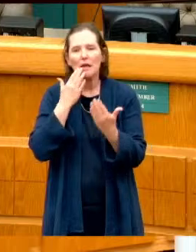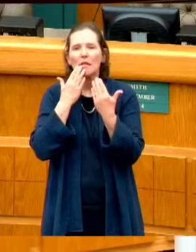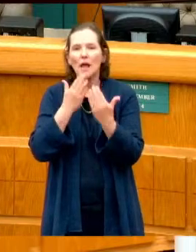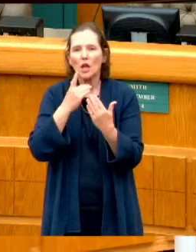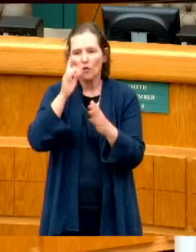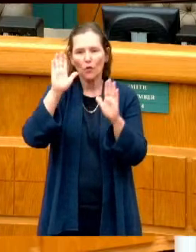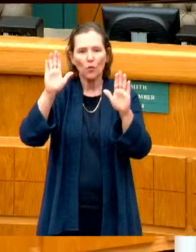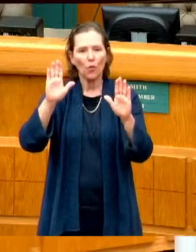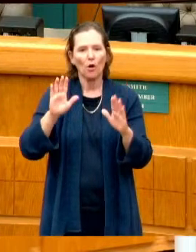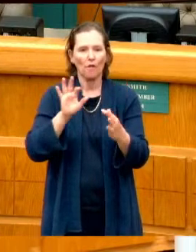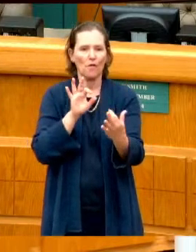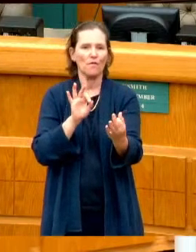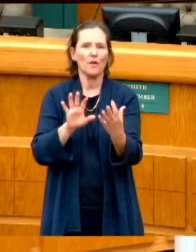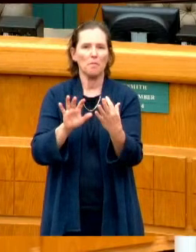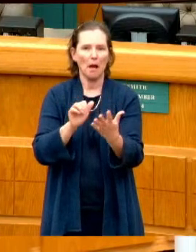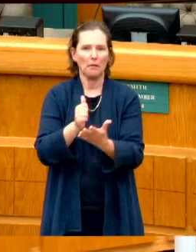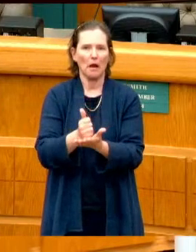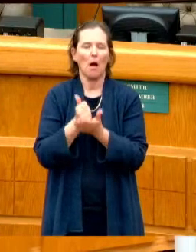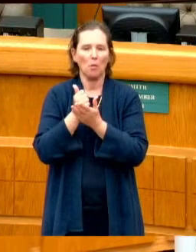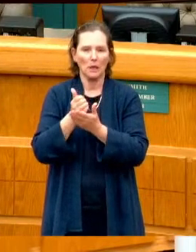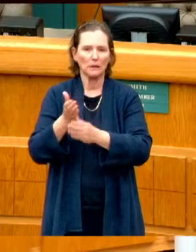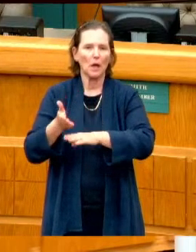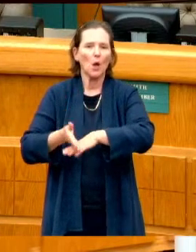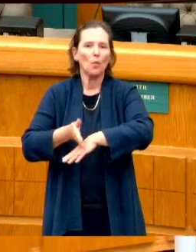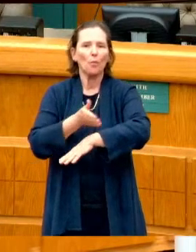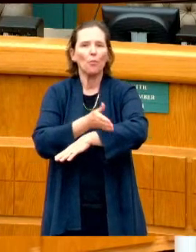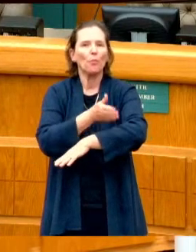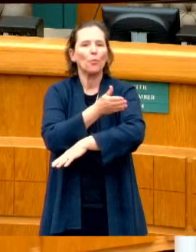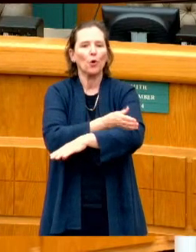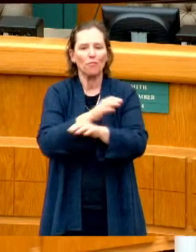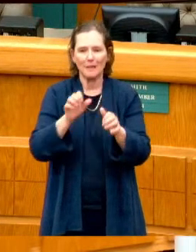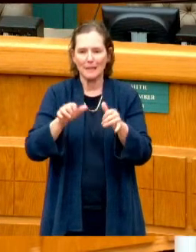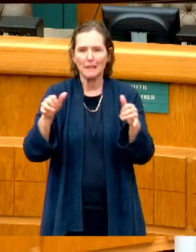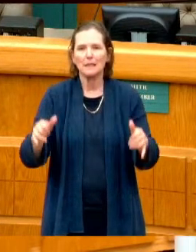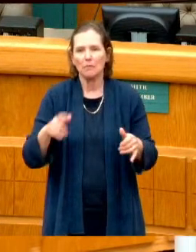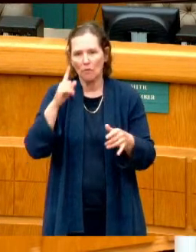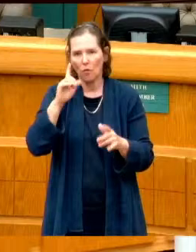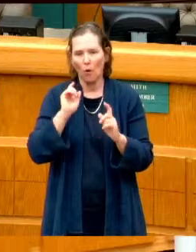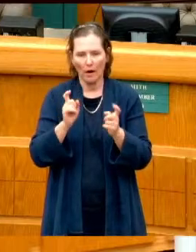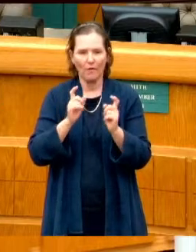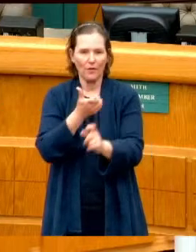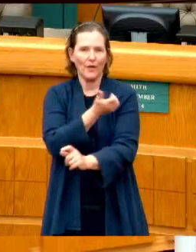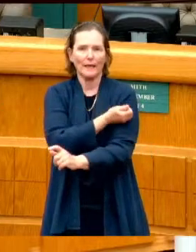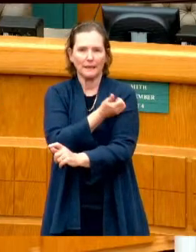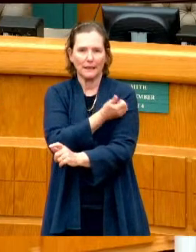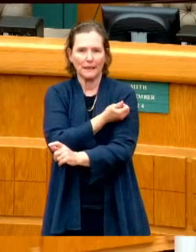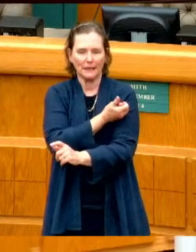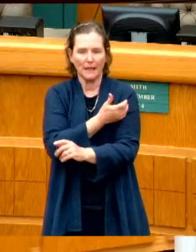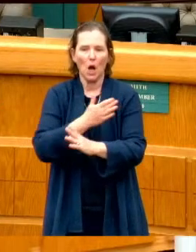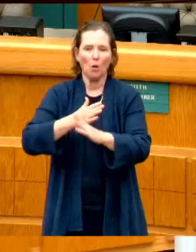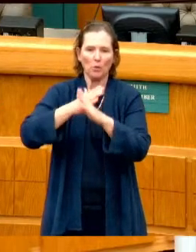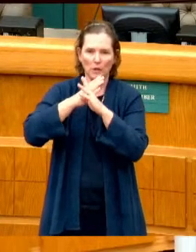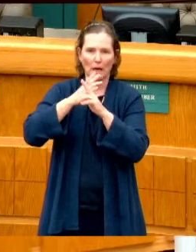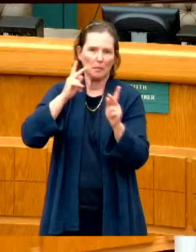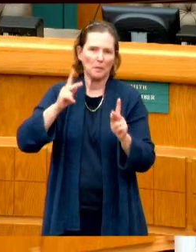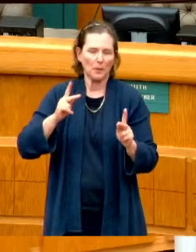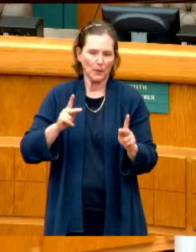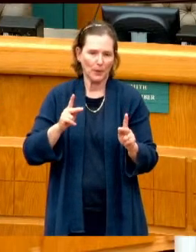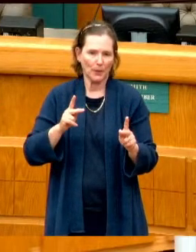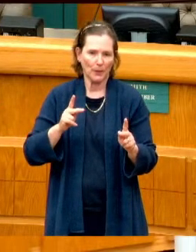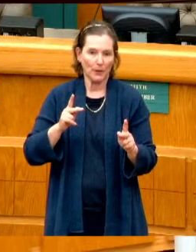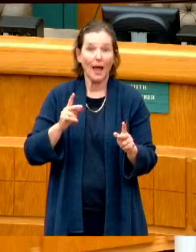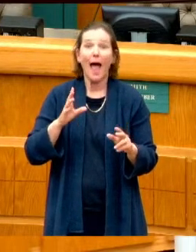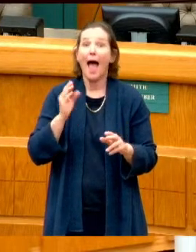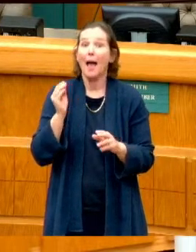can continue to deliver the best system available. And get ready, because if you think we had a record